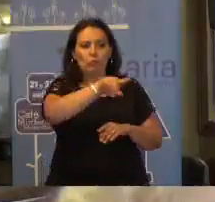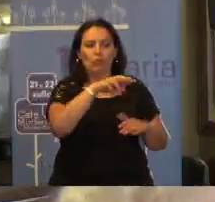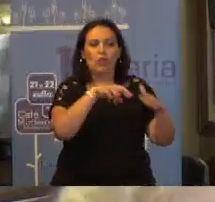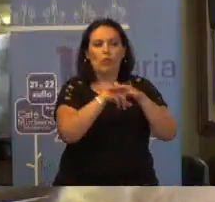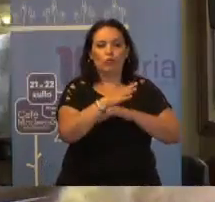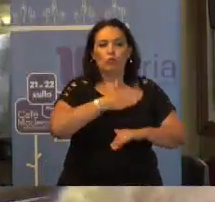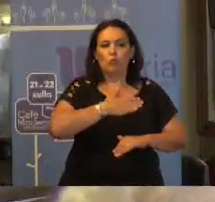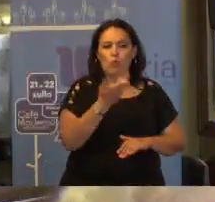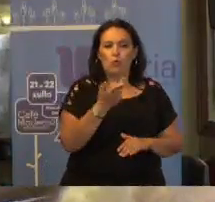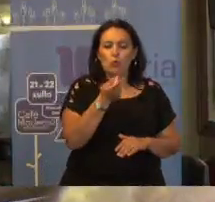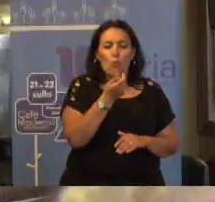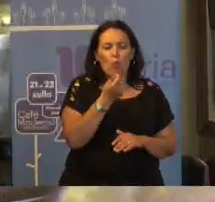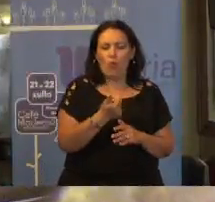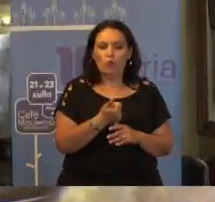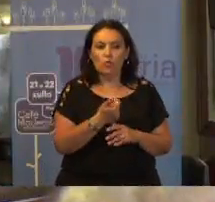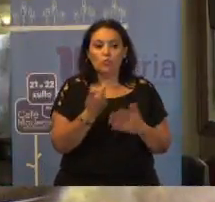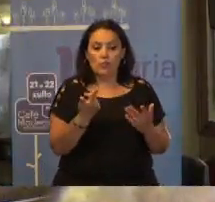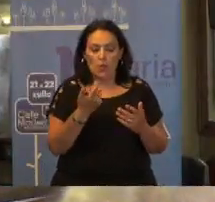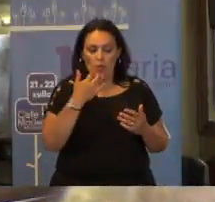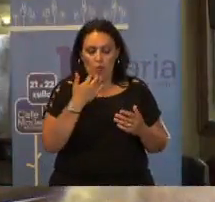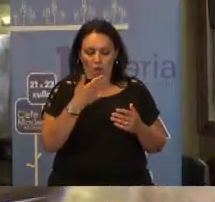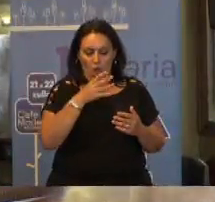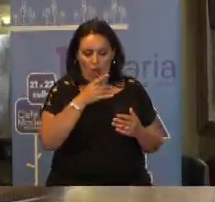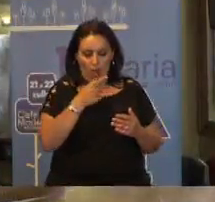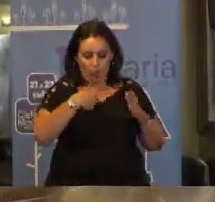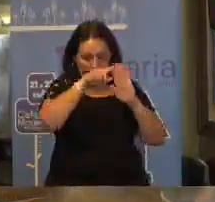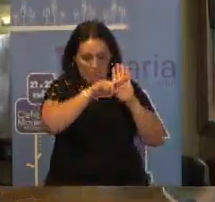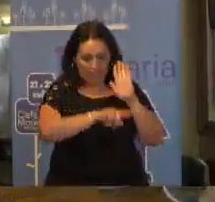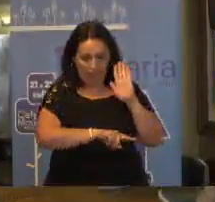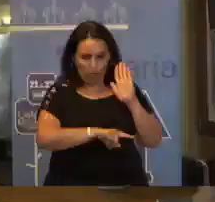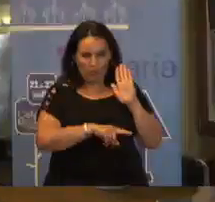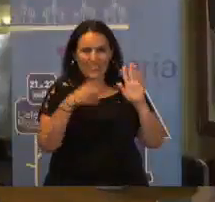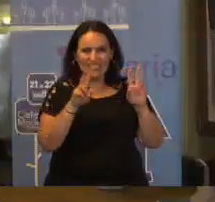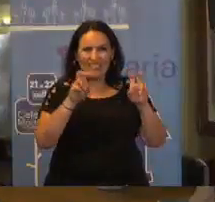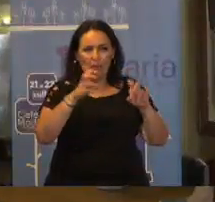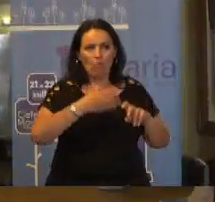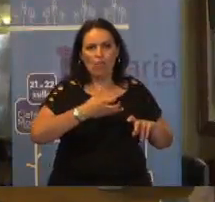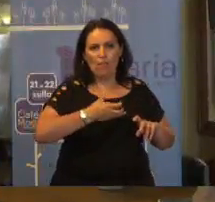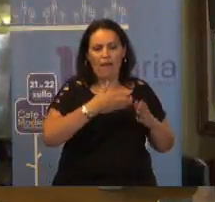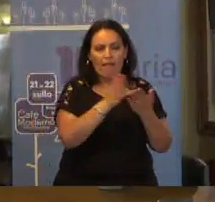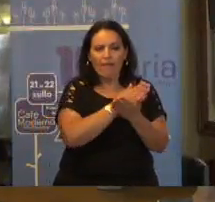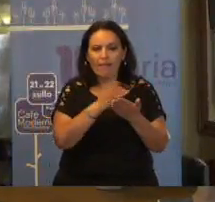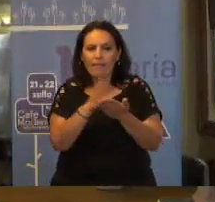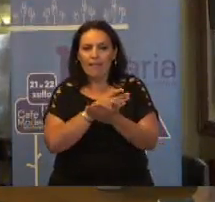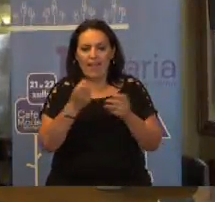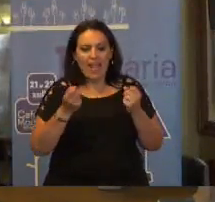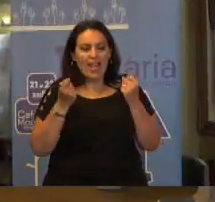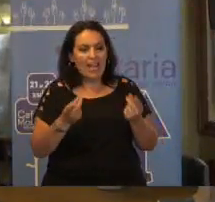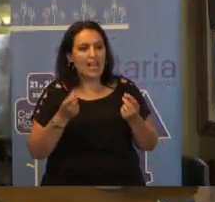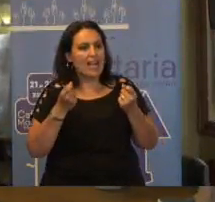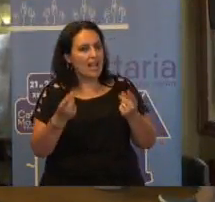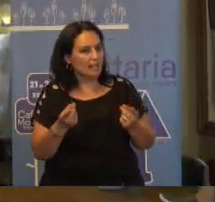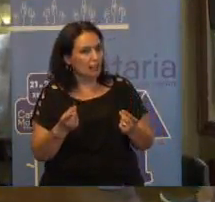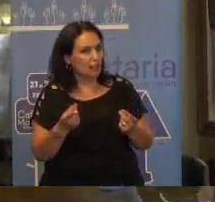Se se fai un listado, por exemplo, da distribución municipal dos distintos gastos, se está